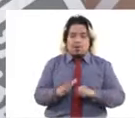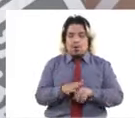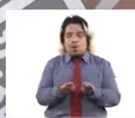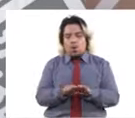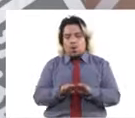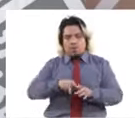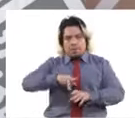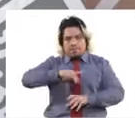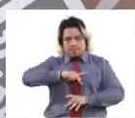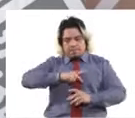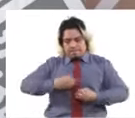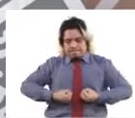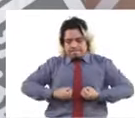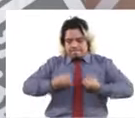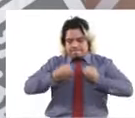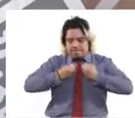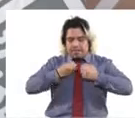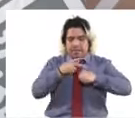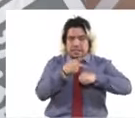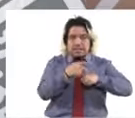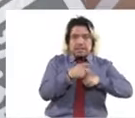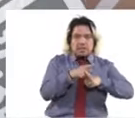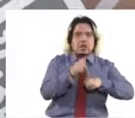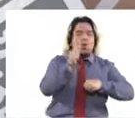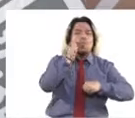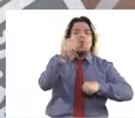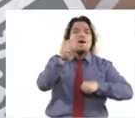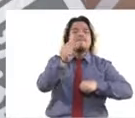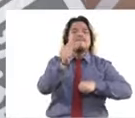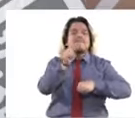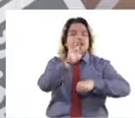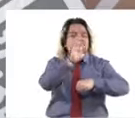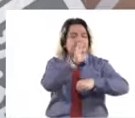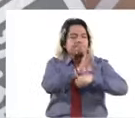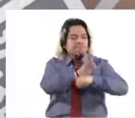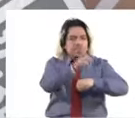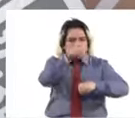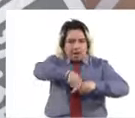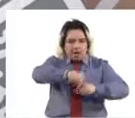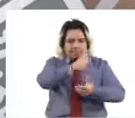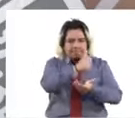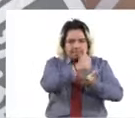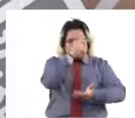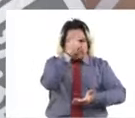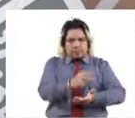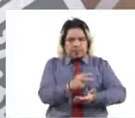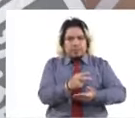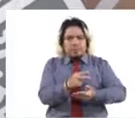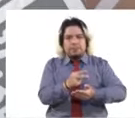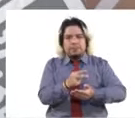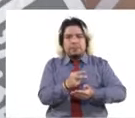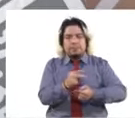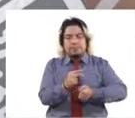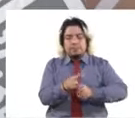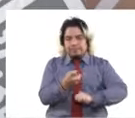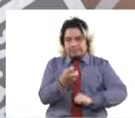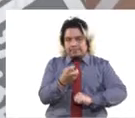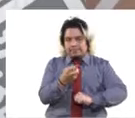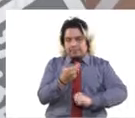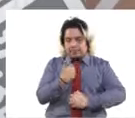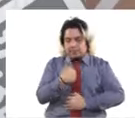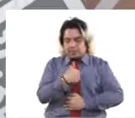los demás, por la defensa de la patria, por la defensa de la ciudadanía. Por ello estamos